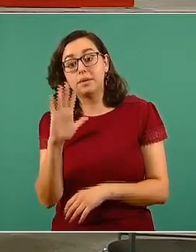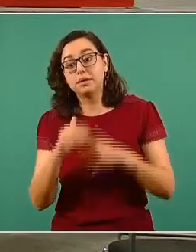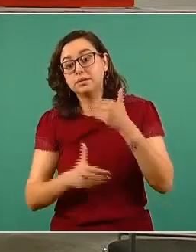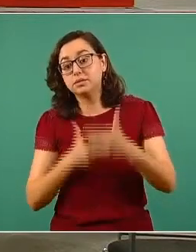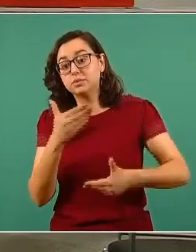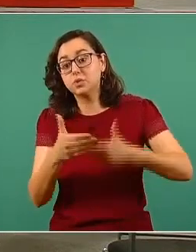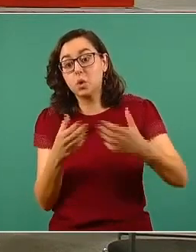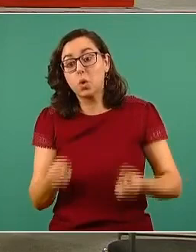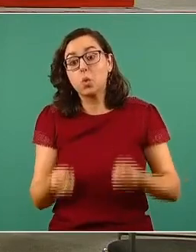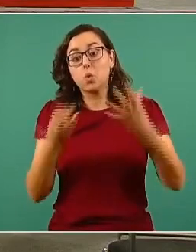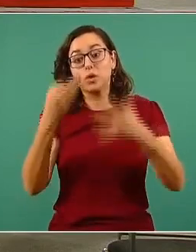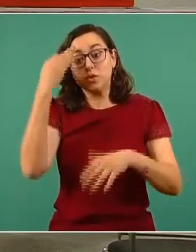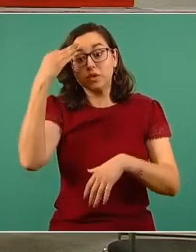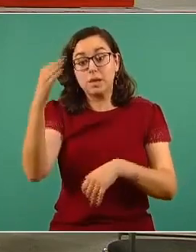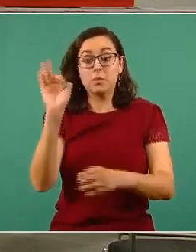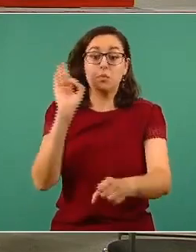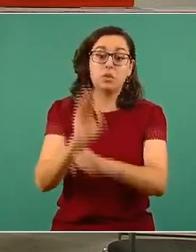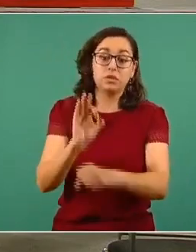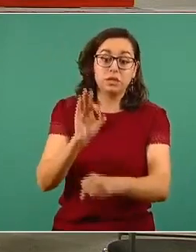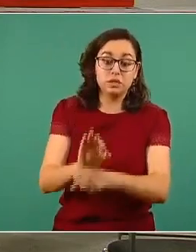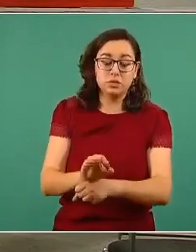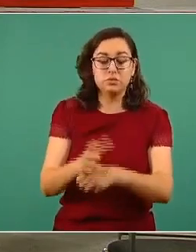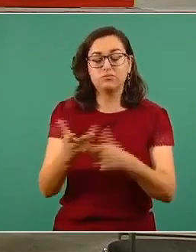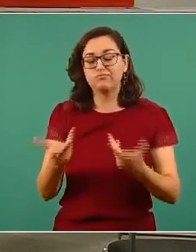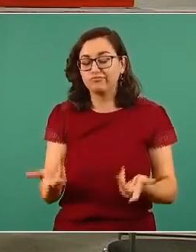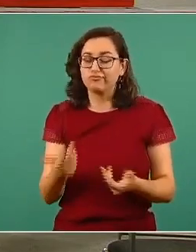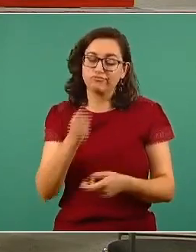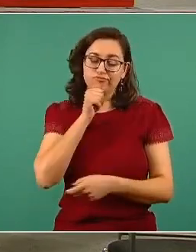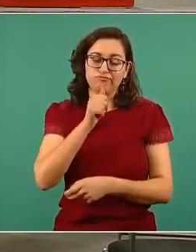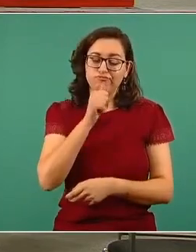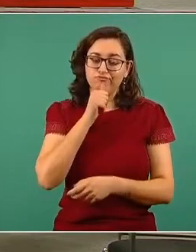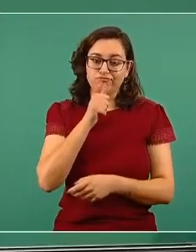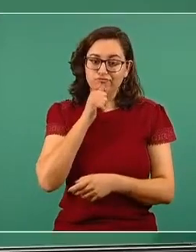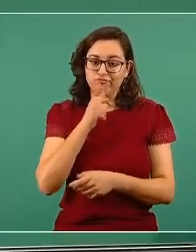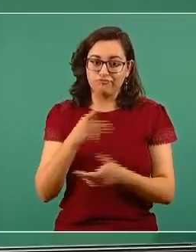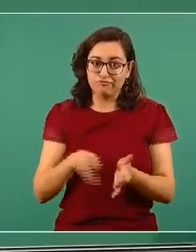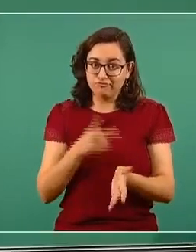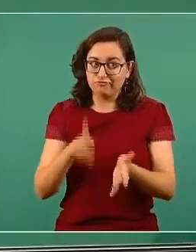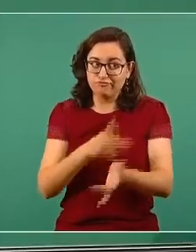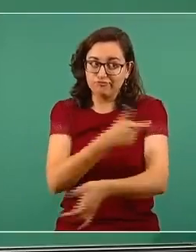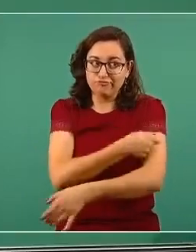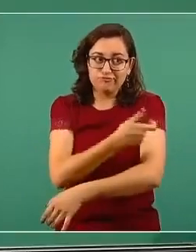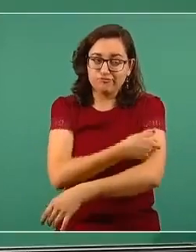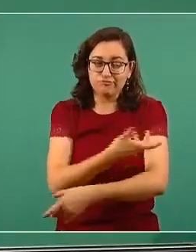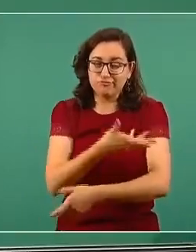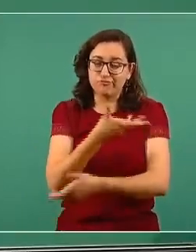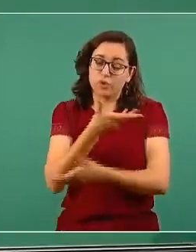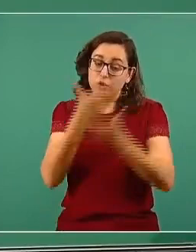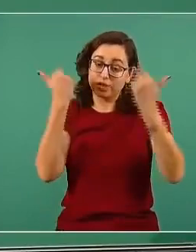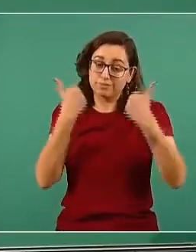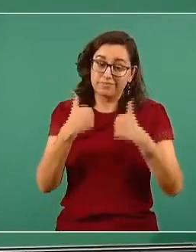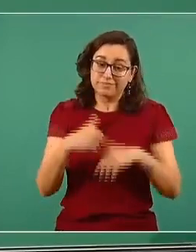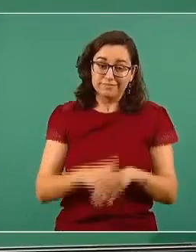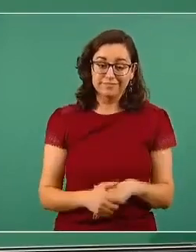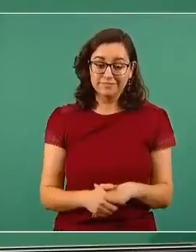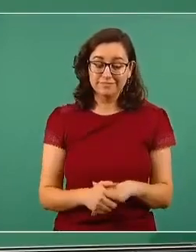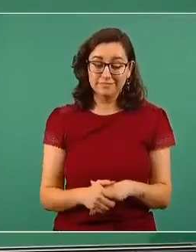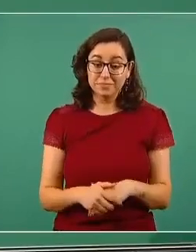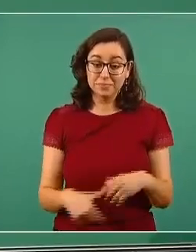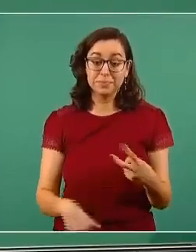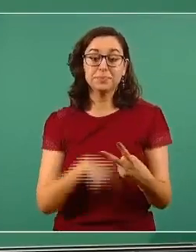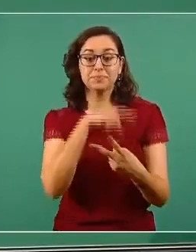inmunidad, cuánto dura, qué tan protectora resulta, ¿no? Lo que nos lleva al segundo elemento,